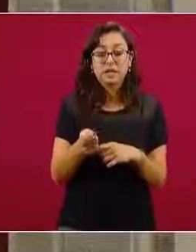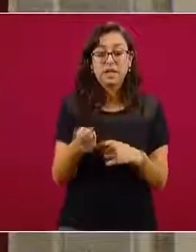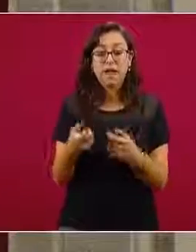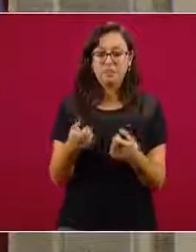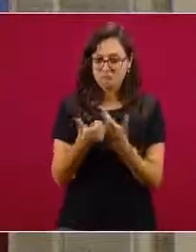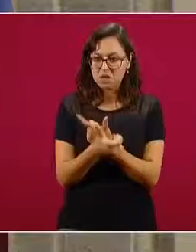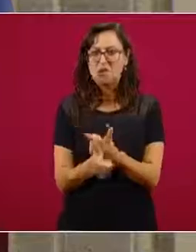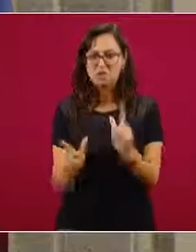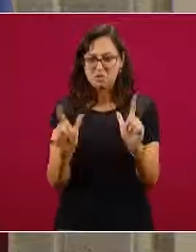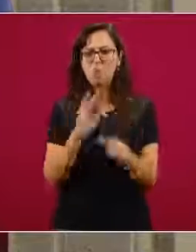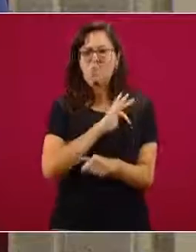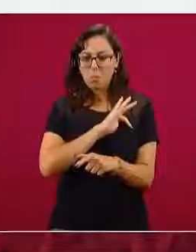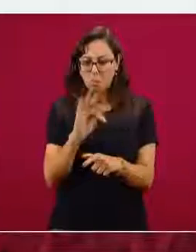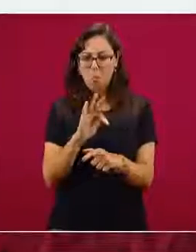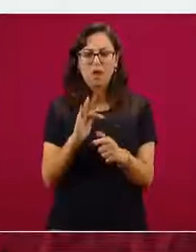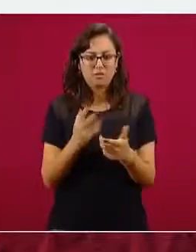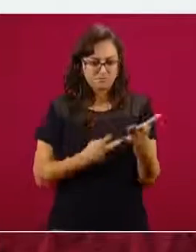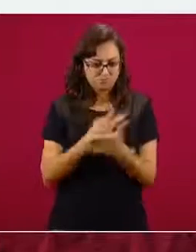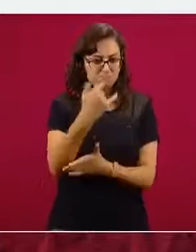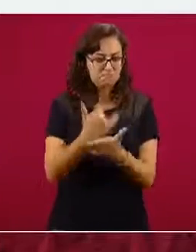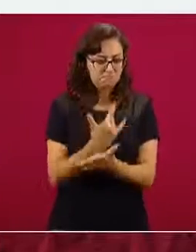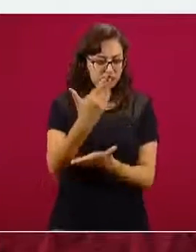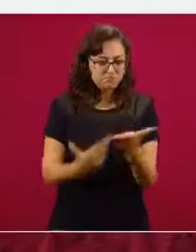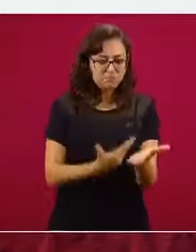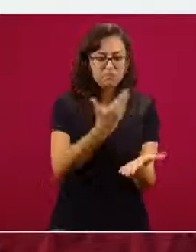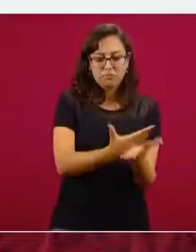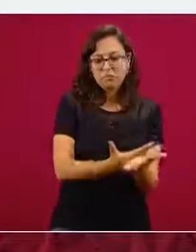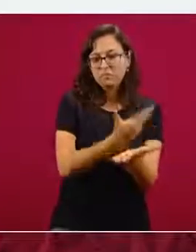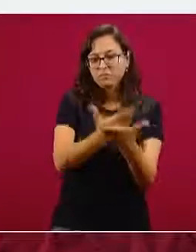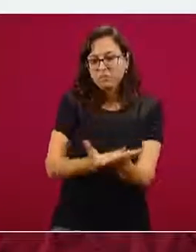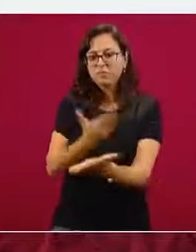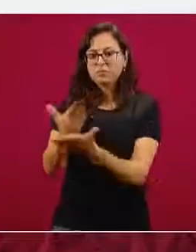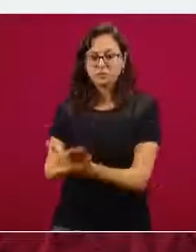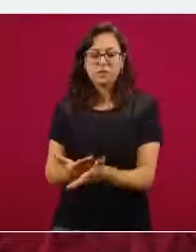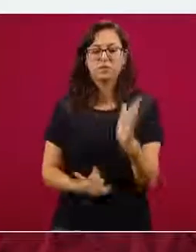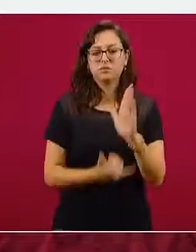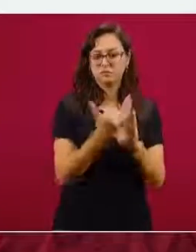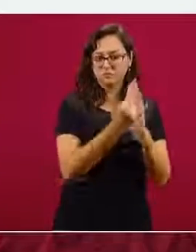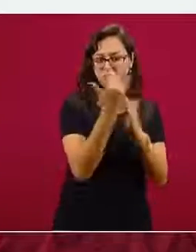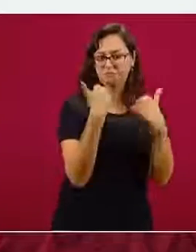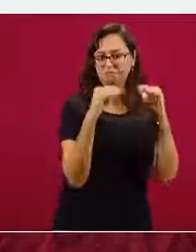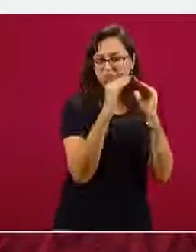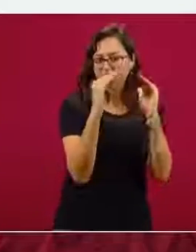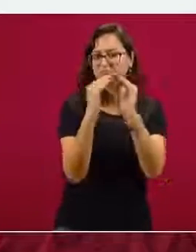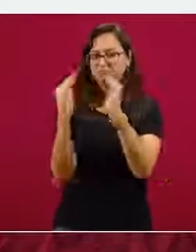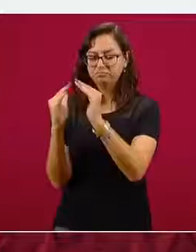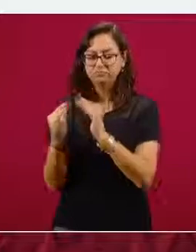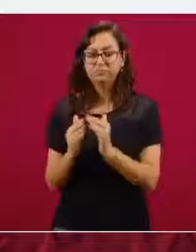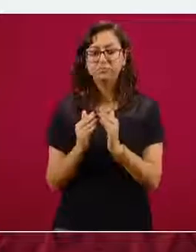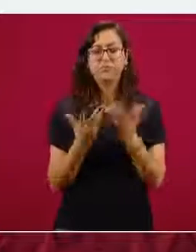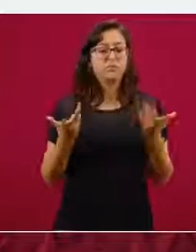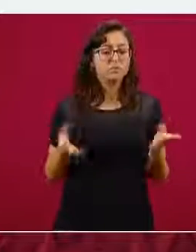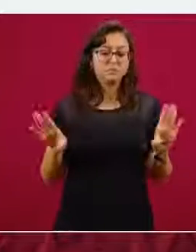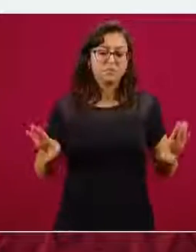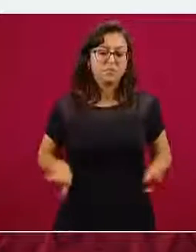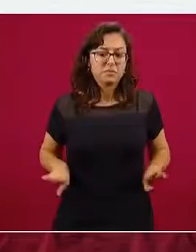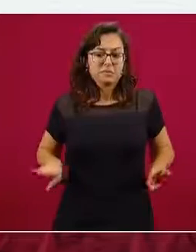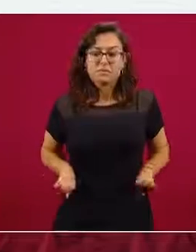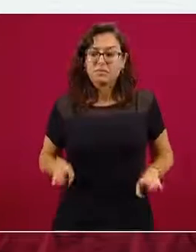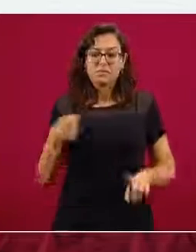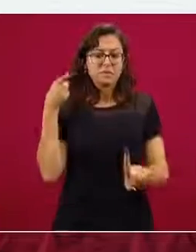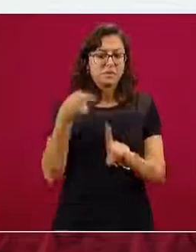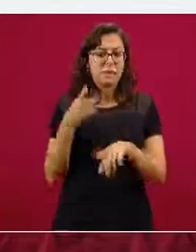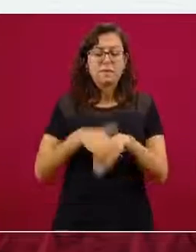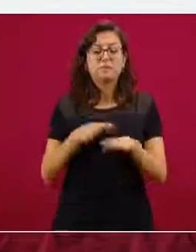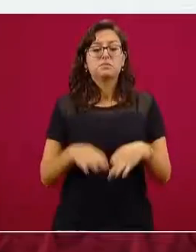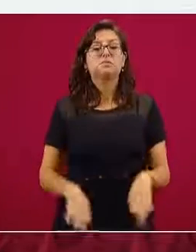se pueda utilizar para un proyecto o varios proyectos de desarrollo urbano que tengan una característica primordial,